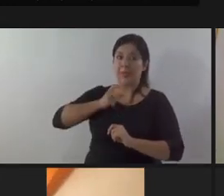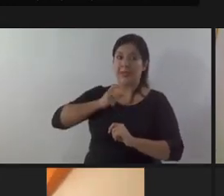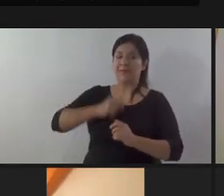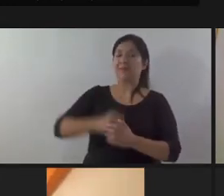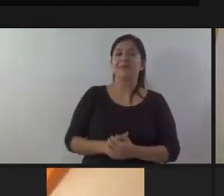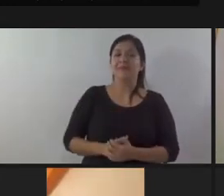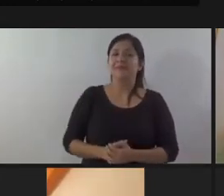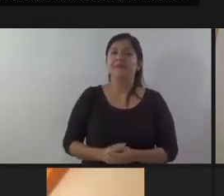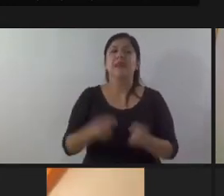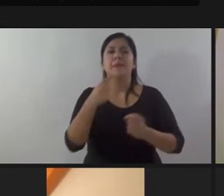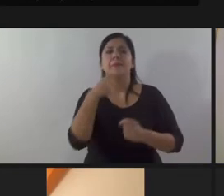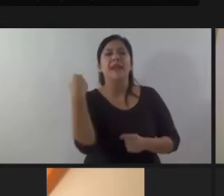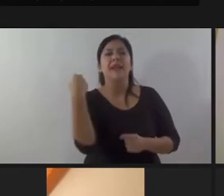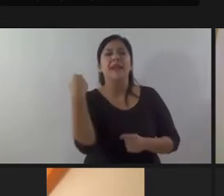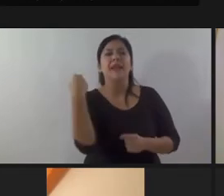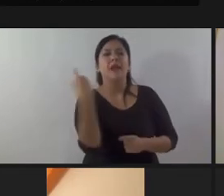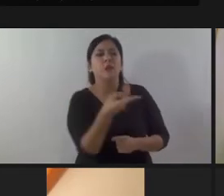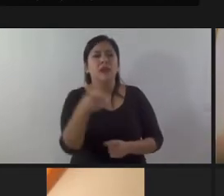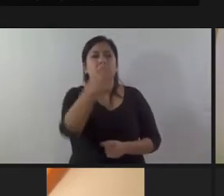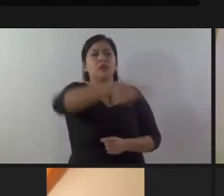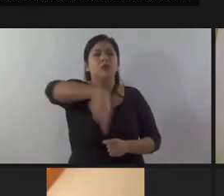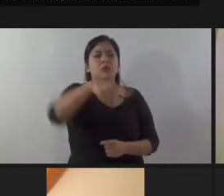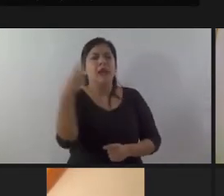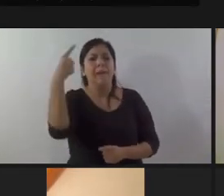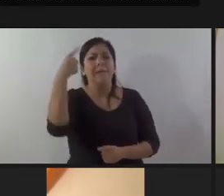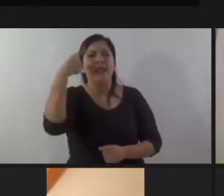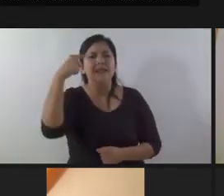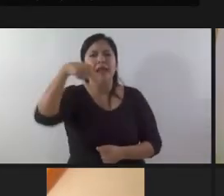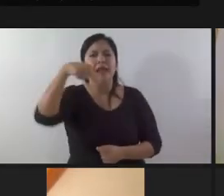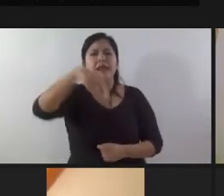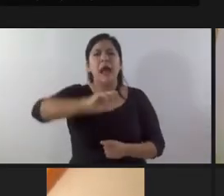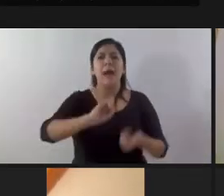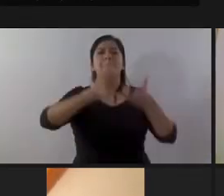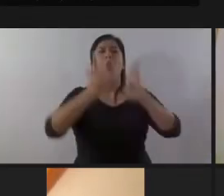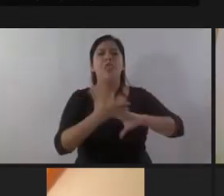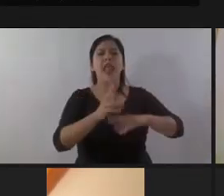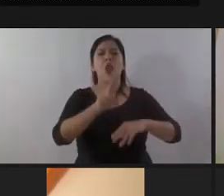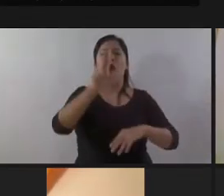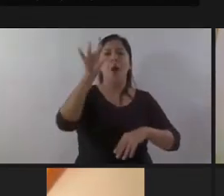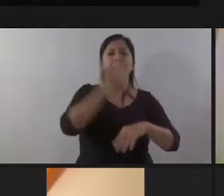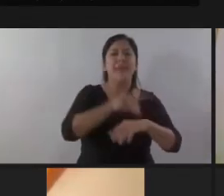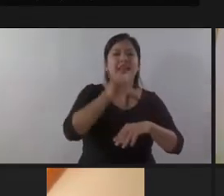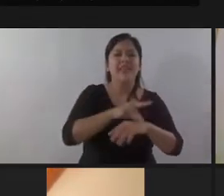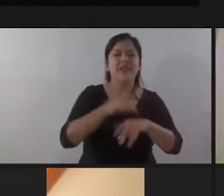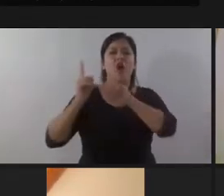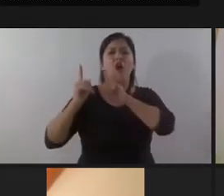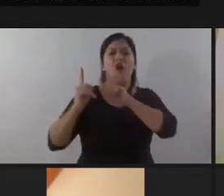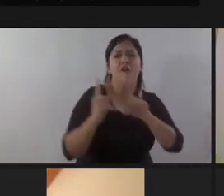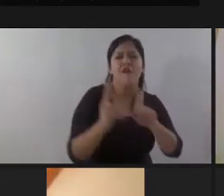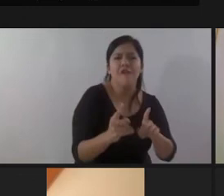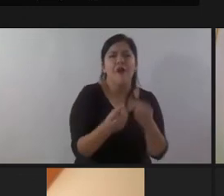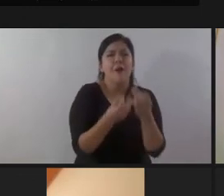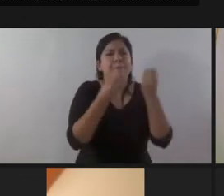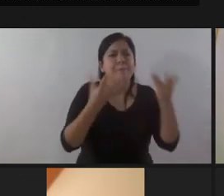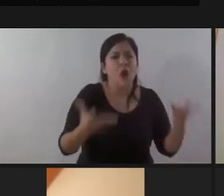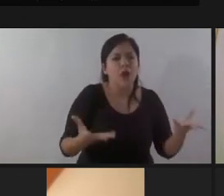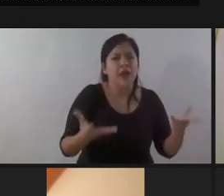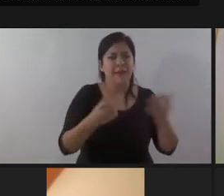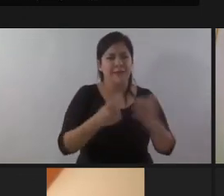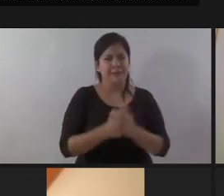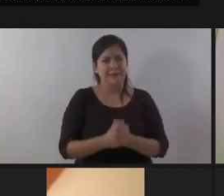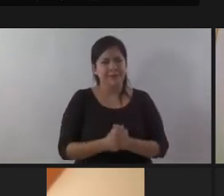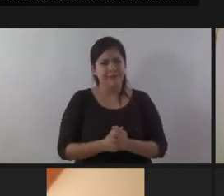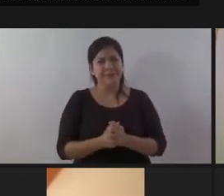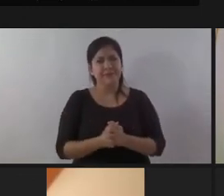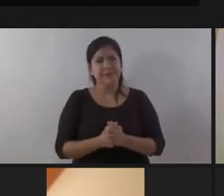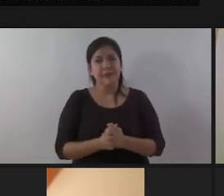Preguntaron, ¿por qué creen que sigue estando arraigado el modelo médico en la discapacidad? Pero quería quizás darle una vuelta y preguntar más